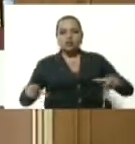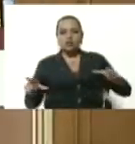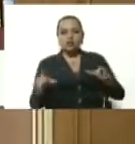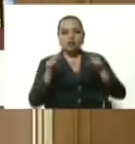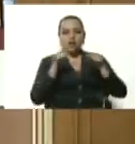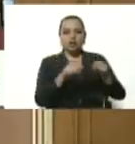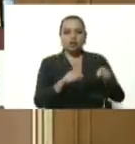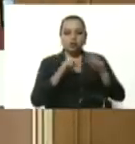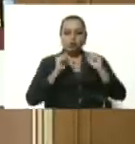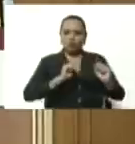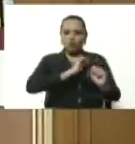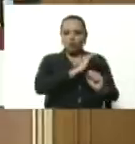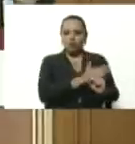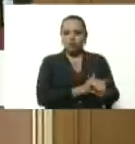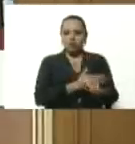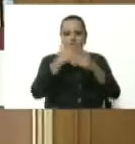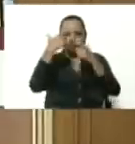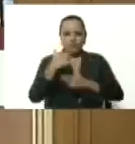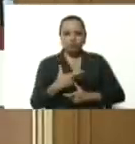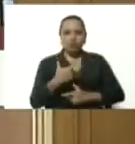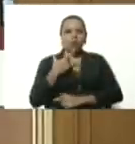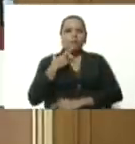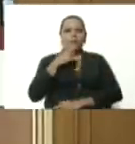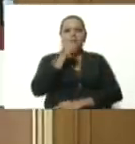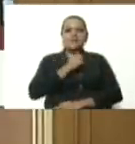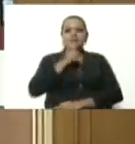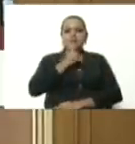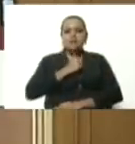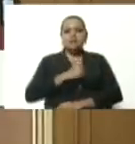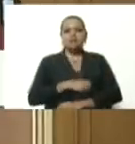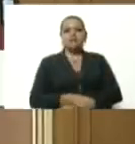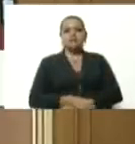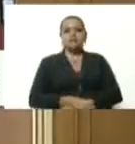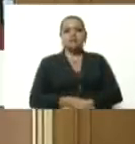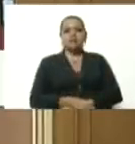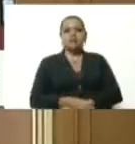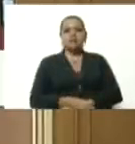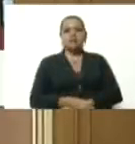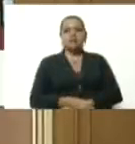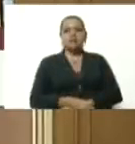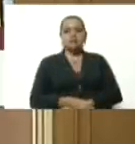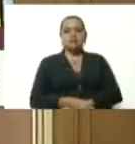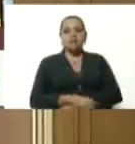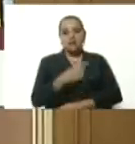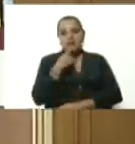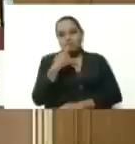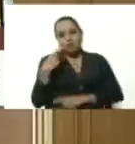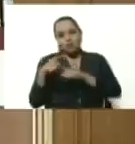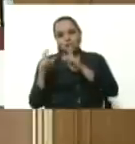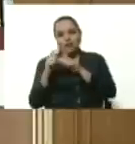con gallardía, con dignidad, con paciencia. Iba a decir otra palabra, pero mejor